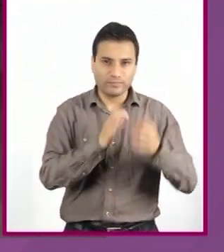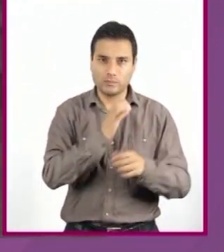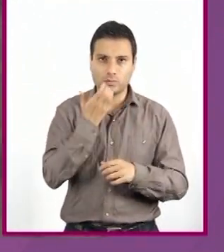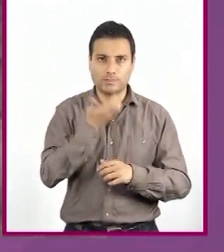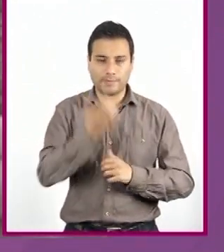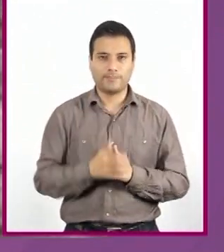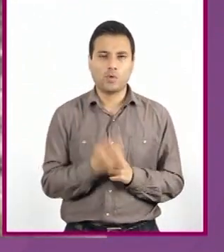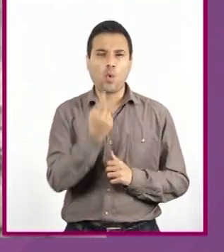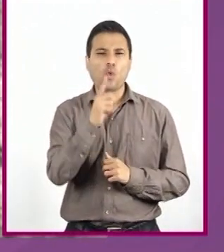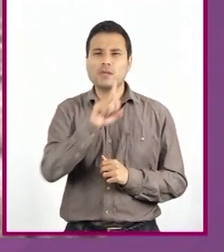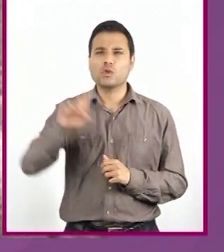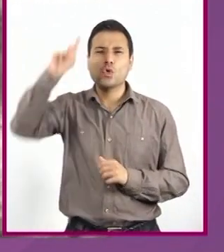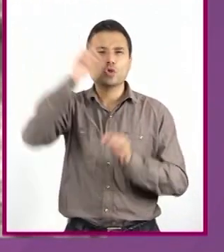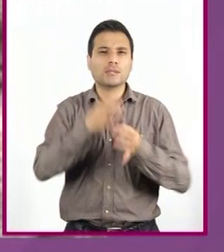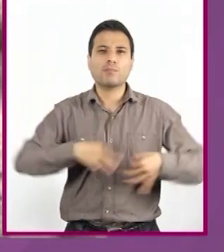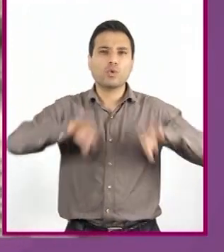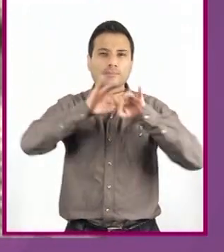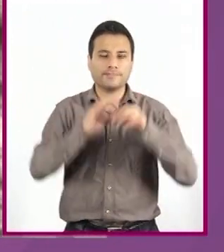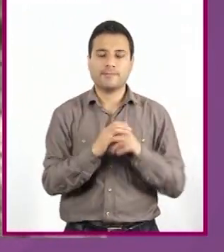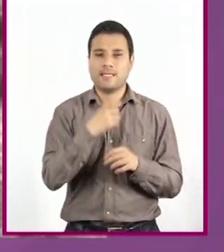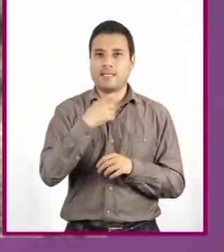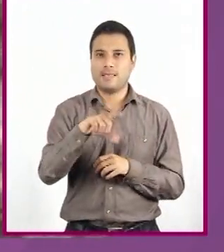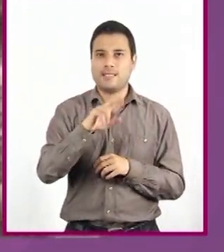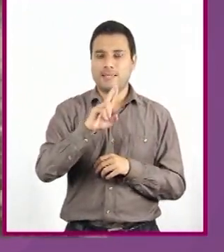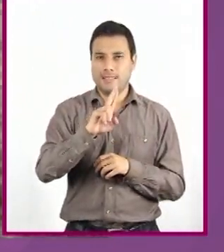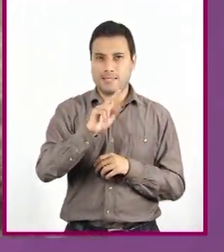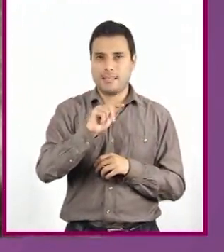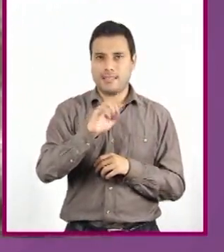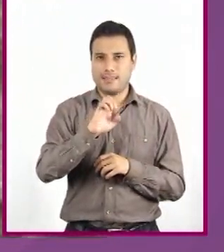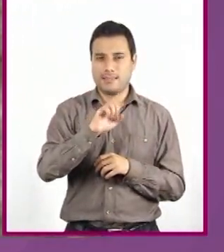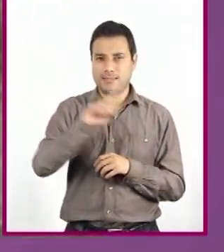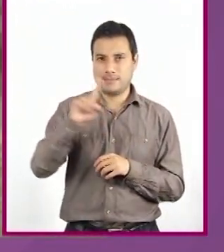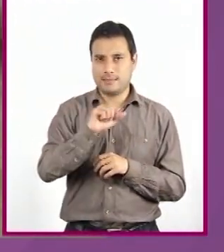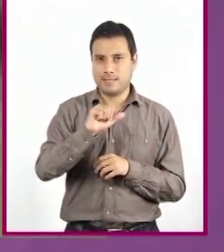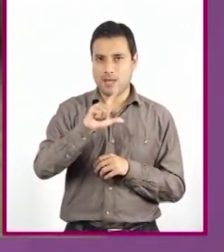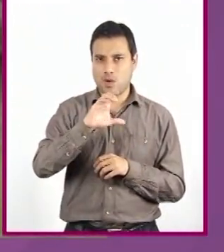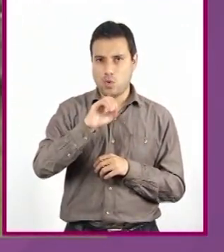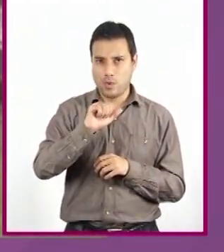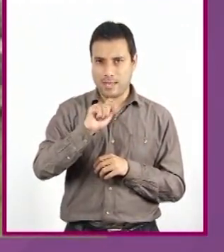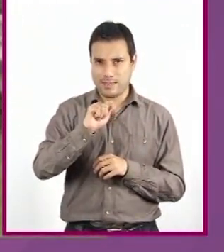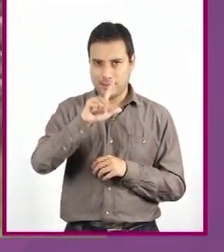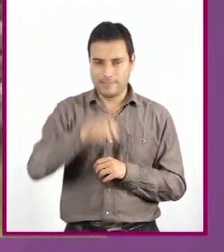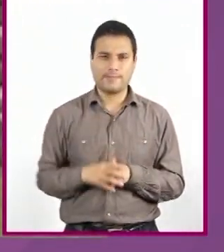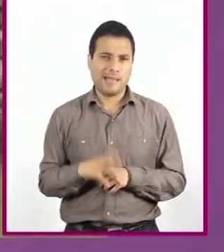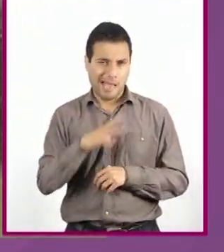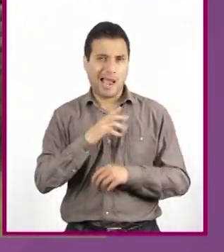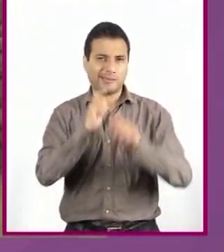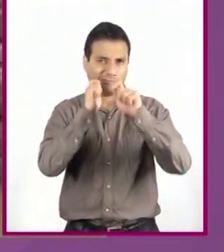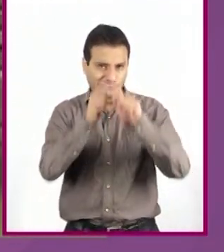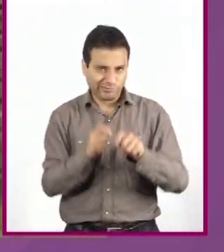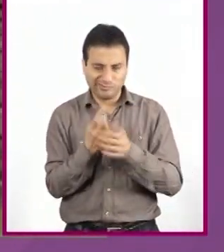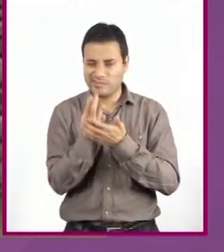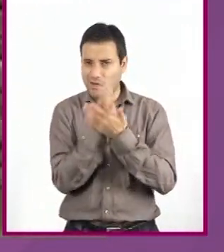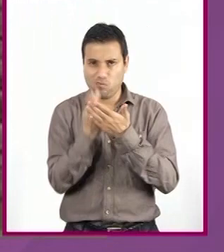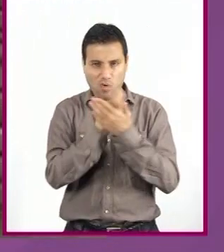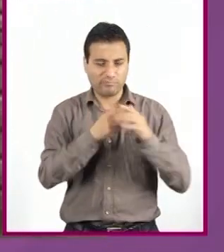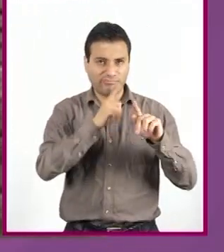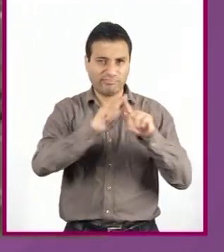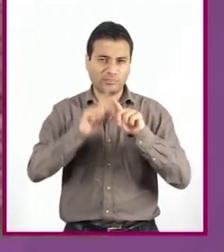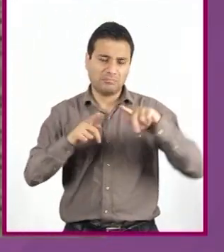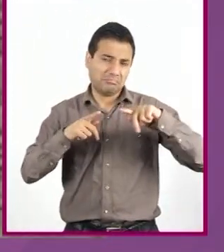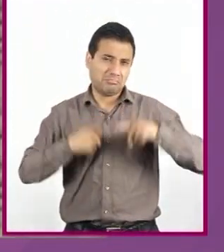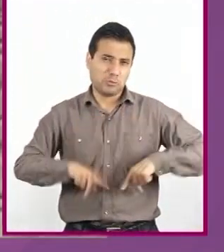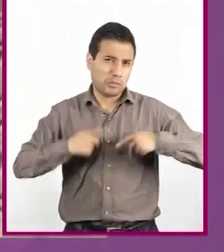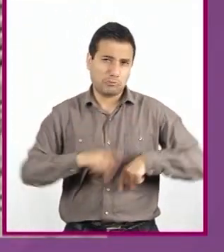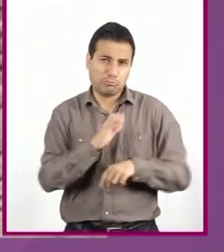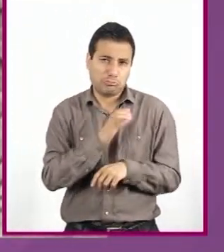La deidad más importante era Quetzalcóatl, y es posible verlo en bajorrelieves y frisos que revelan su culto